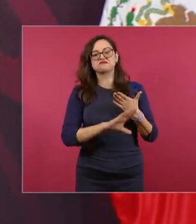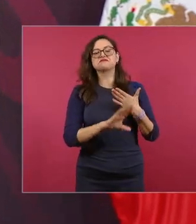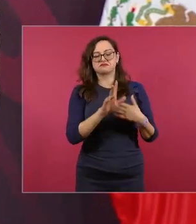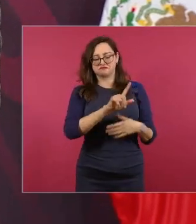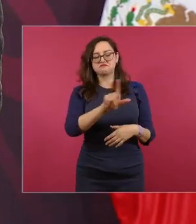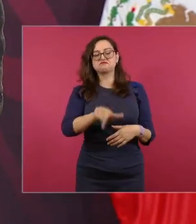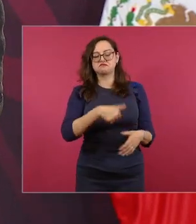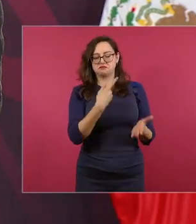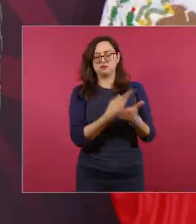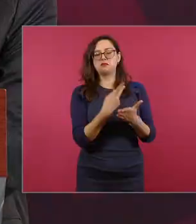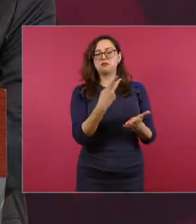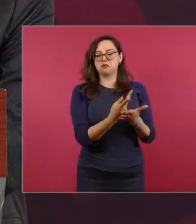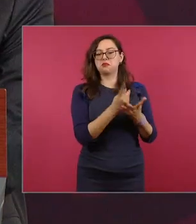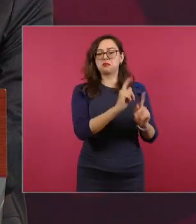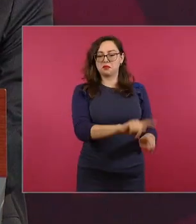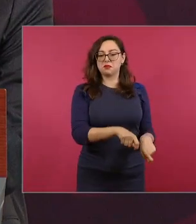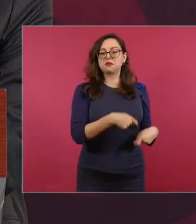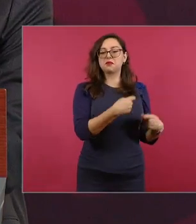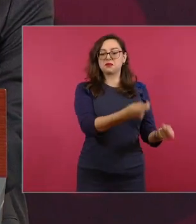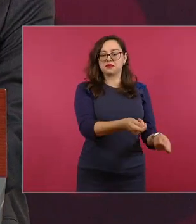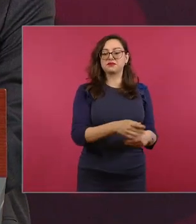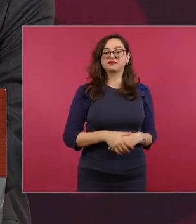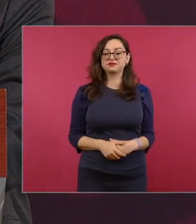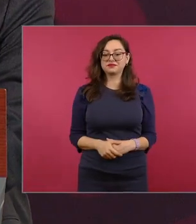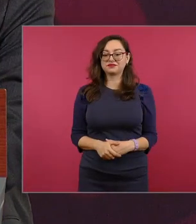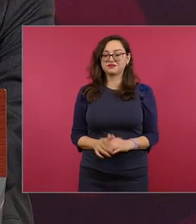desnudar al rey,